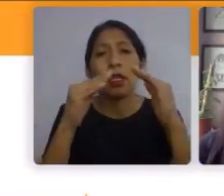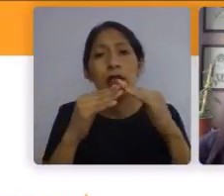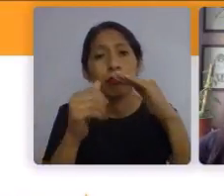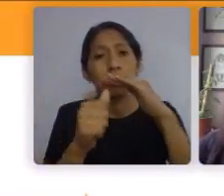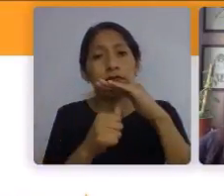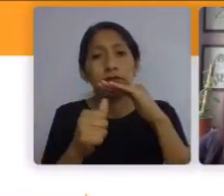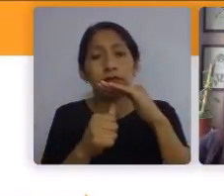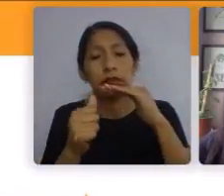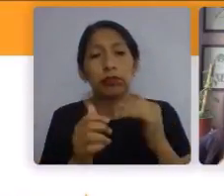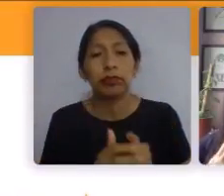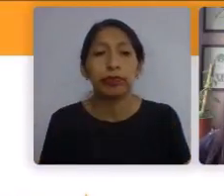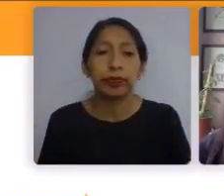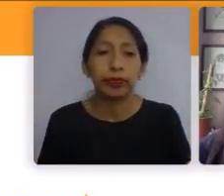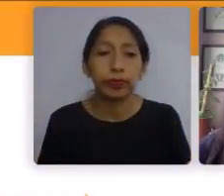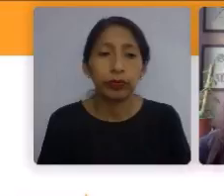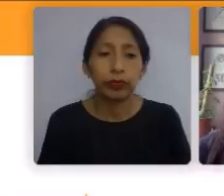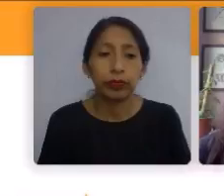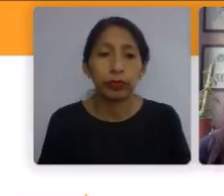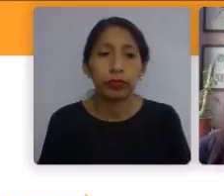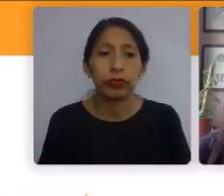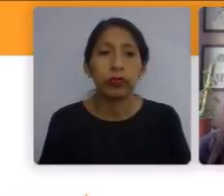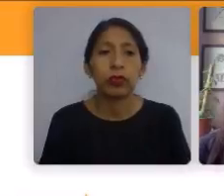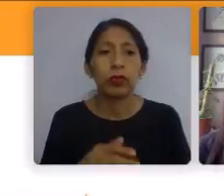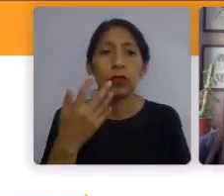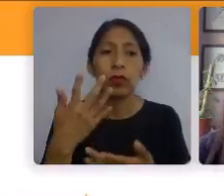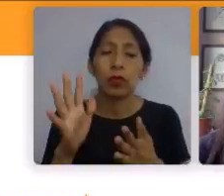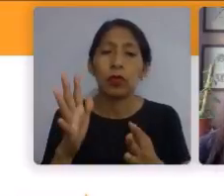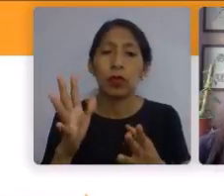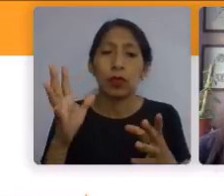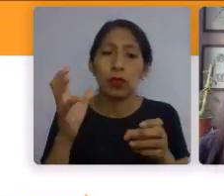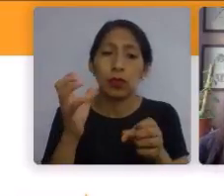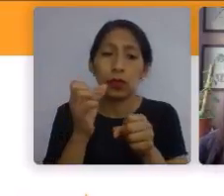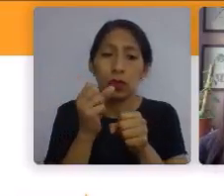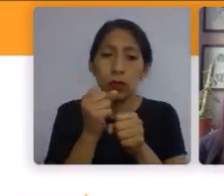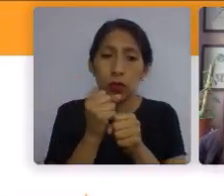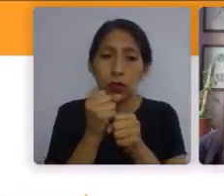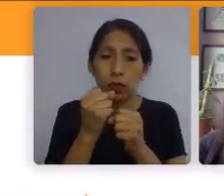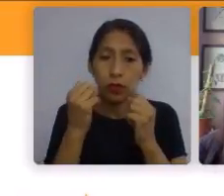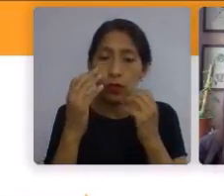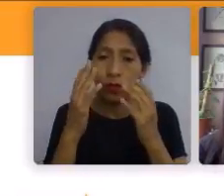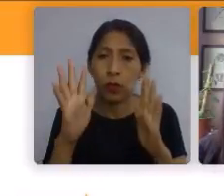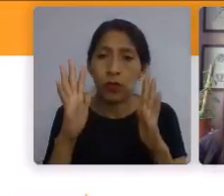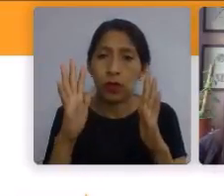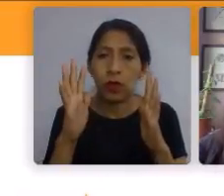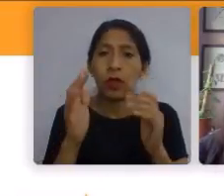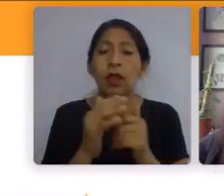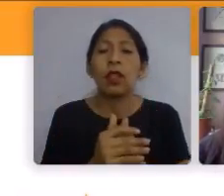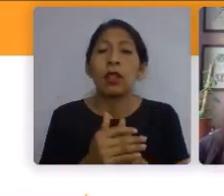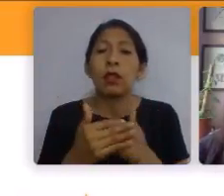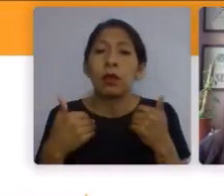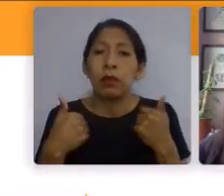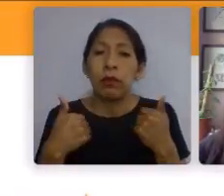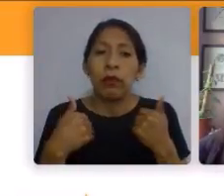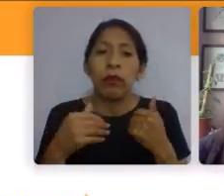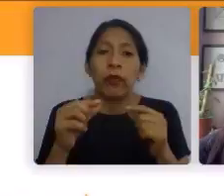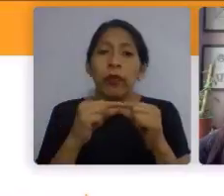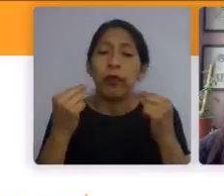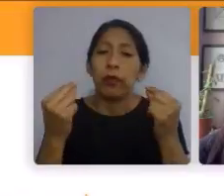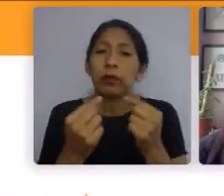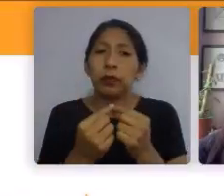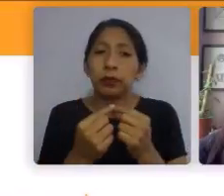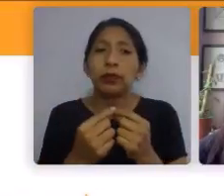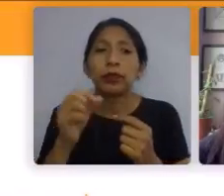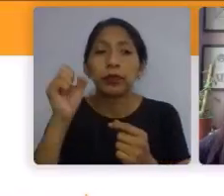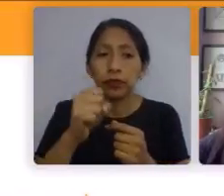hogar. Un poco para resumir algunos factores asociados a la economía, estamos viendo que hay un grupo de población